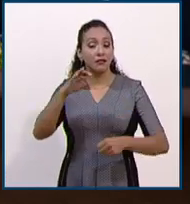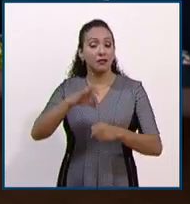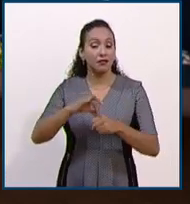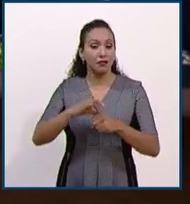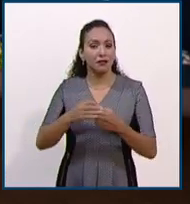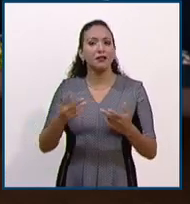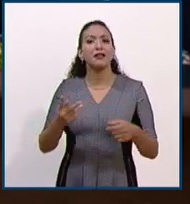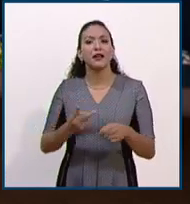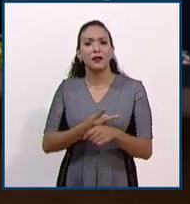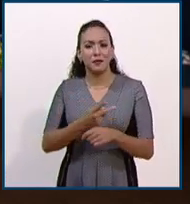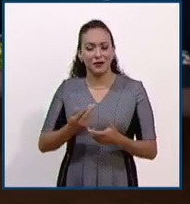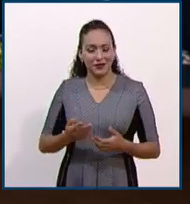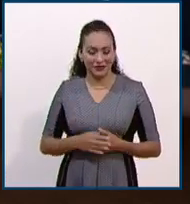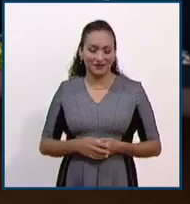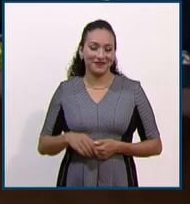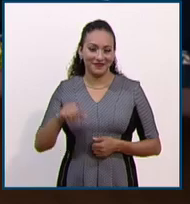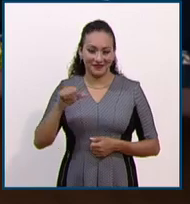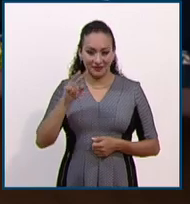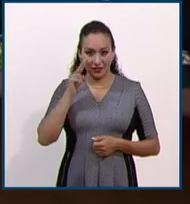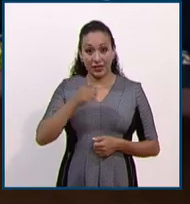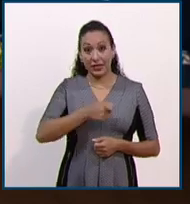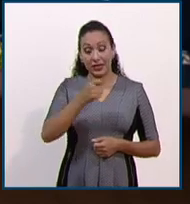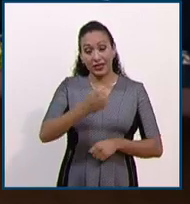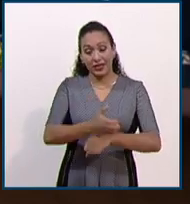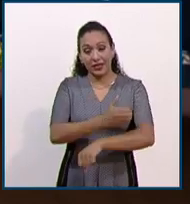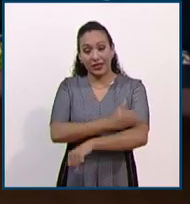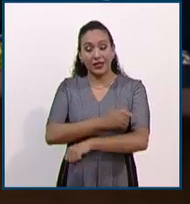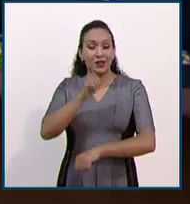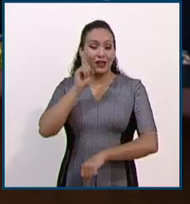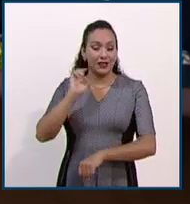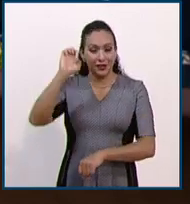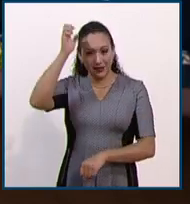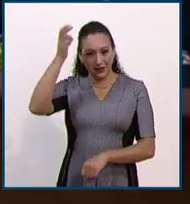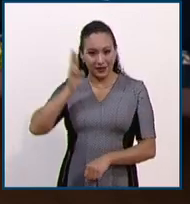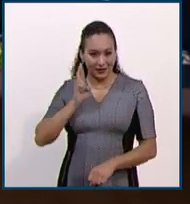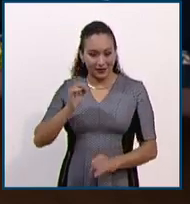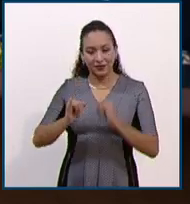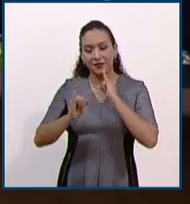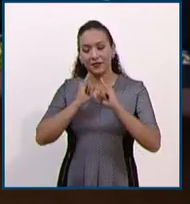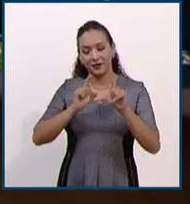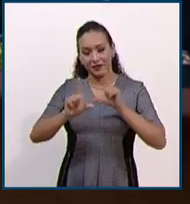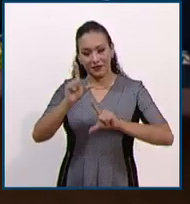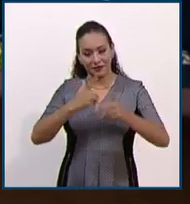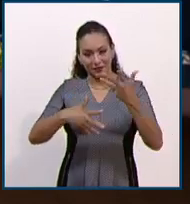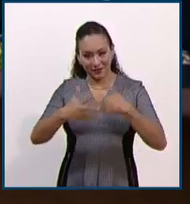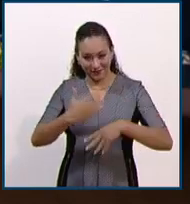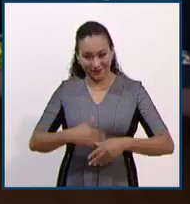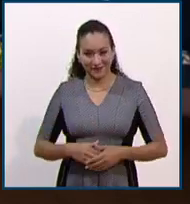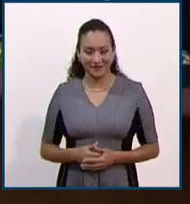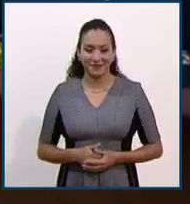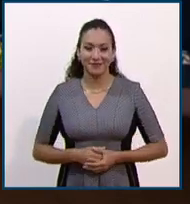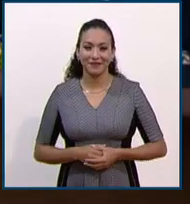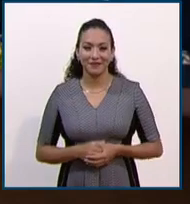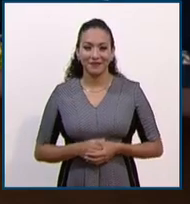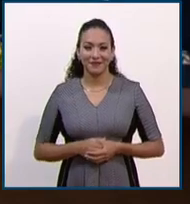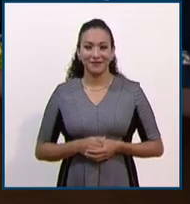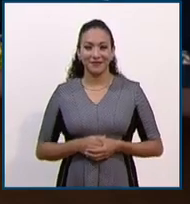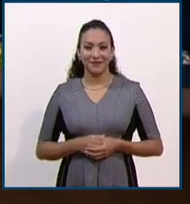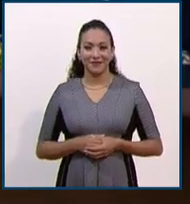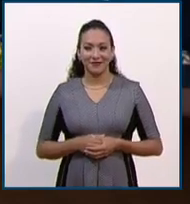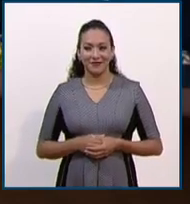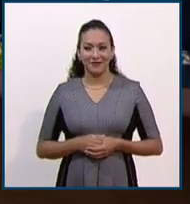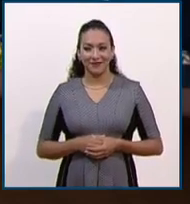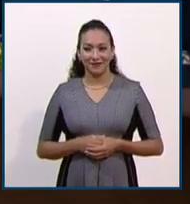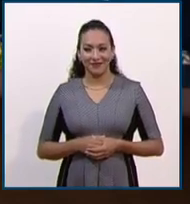órganos jurisdiccionales federales. Saludo a mi compañera Eusiris Rostro, que nos acompaña en la interpretación en lengua de señas mexicana.